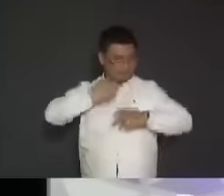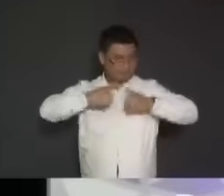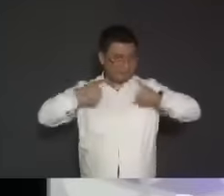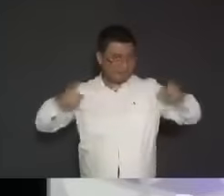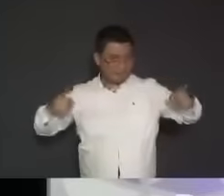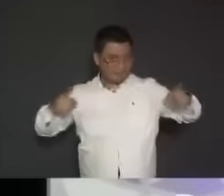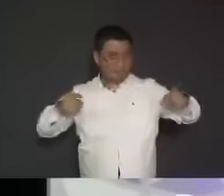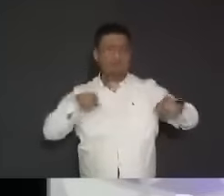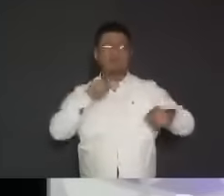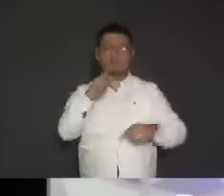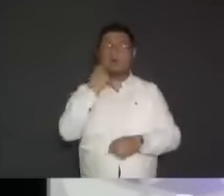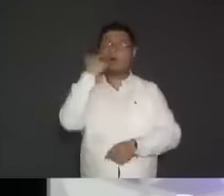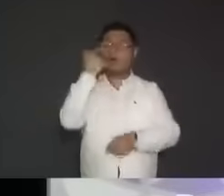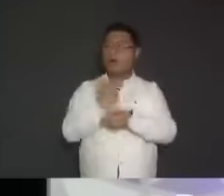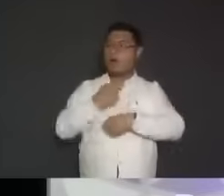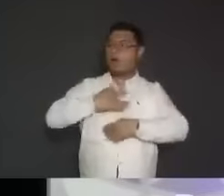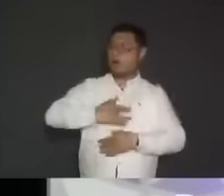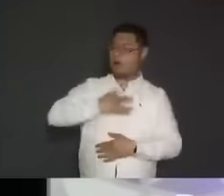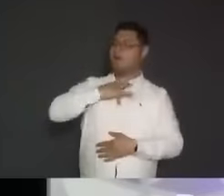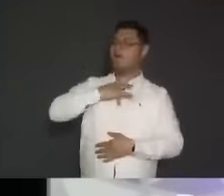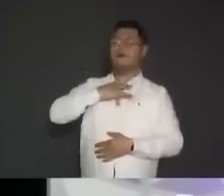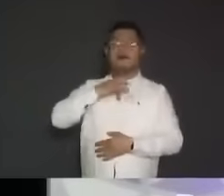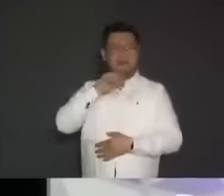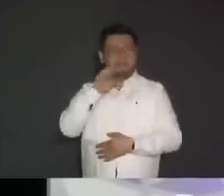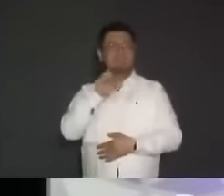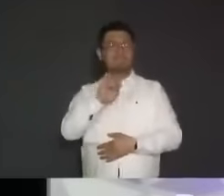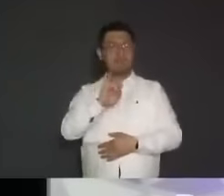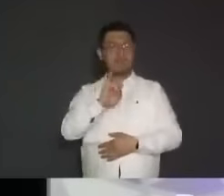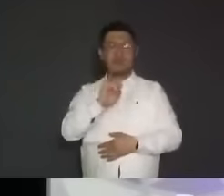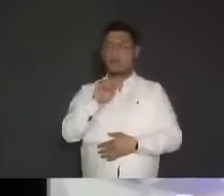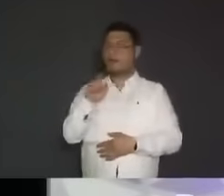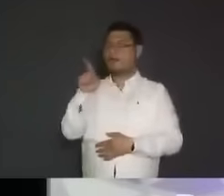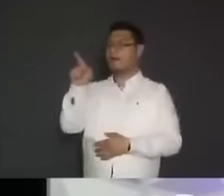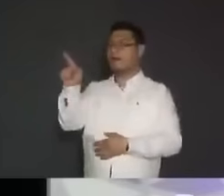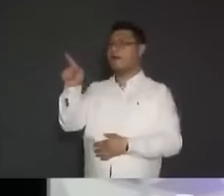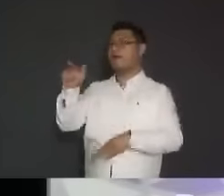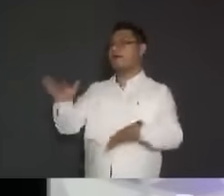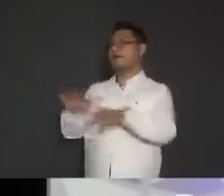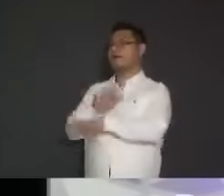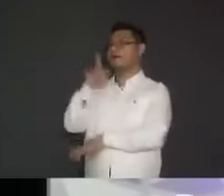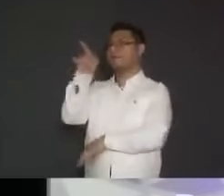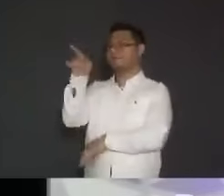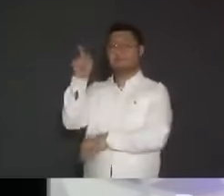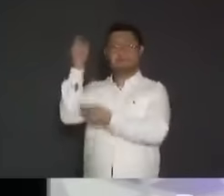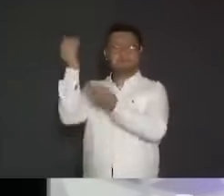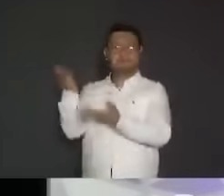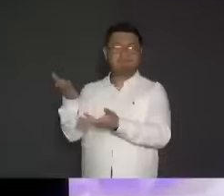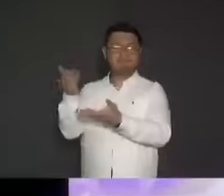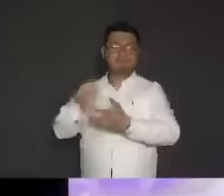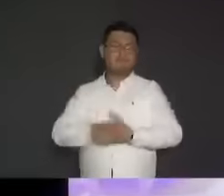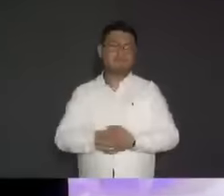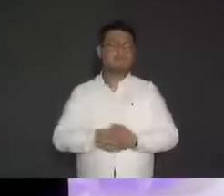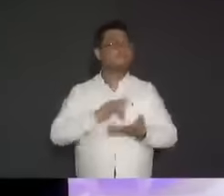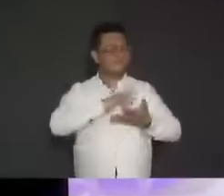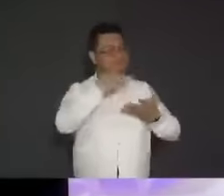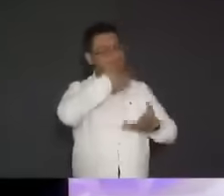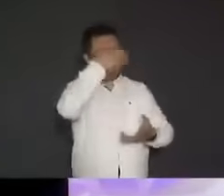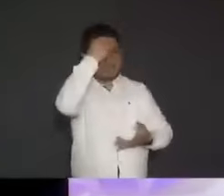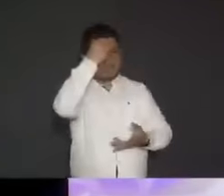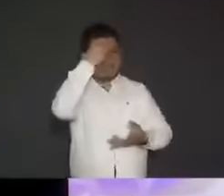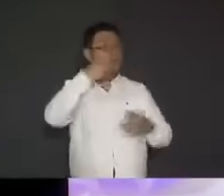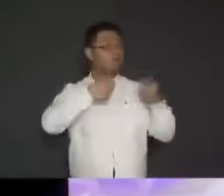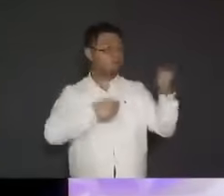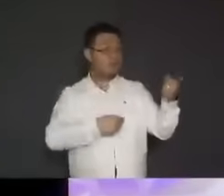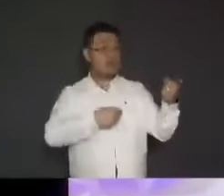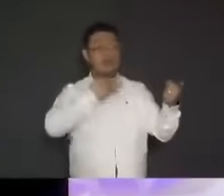lo sientas, veas el cambio en tu vida, no en la vida de los políticos de siempre. Gracias, candidata. Continuamos con el candidato